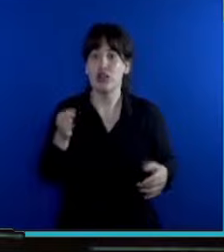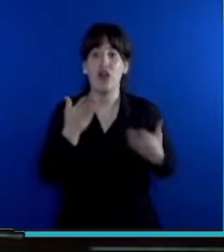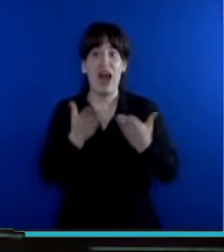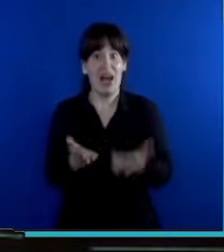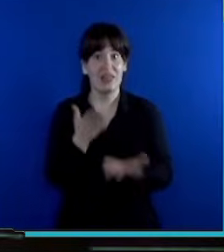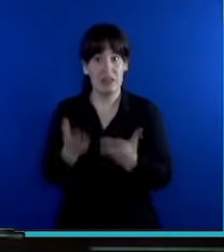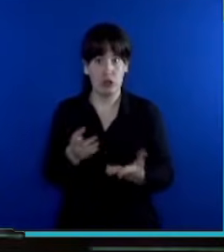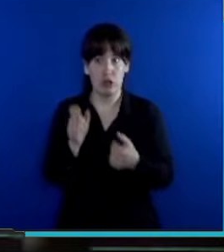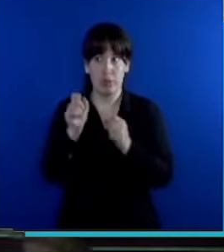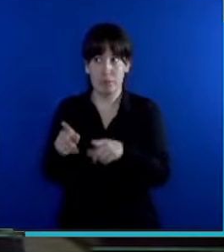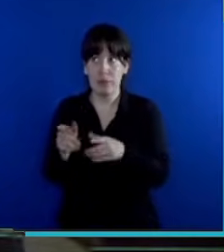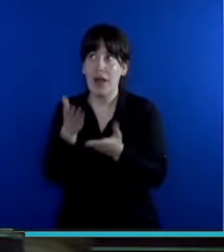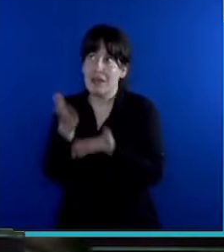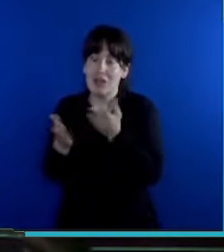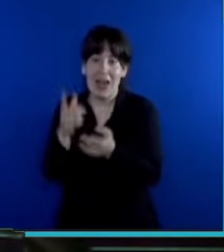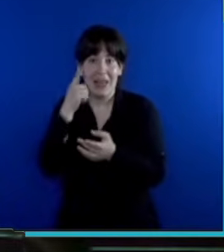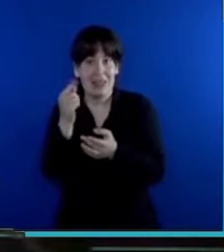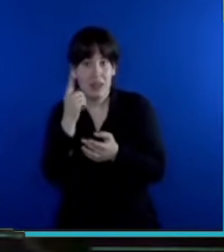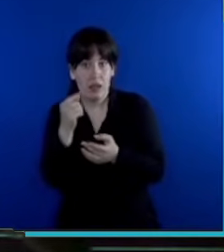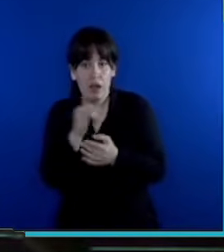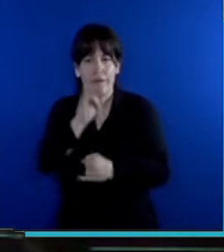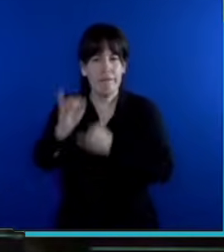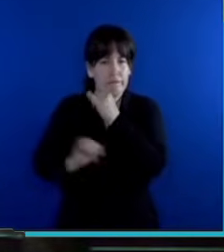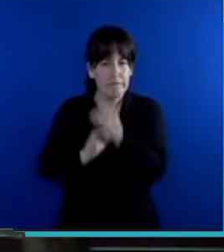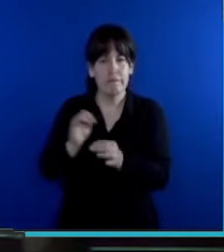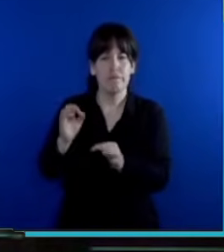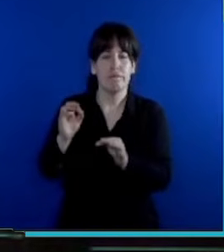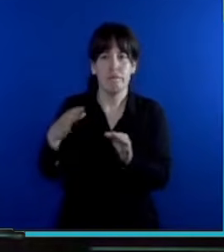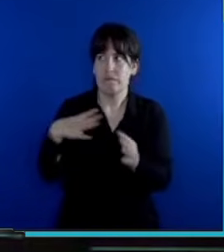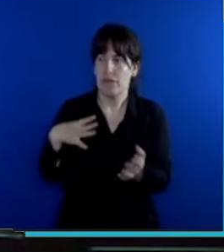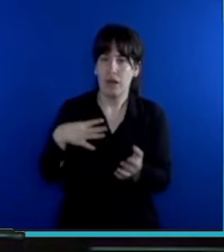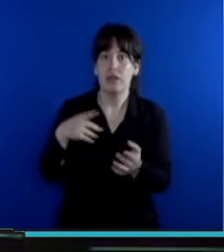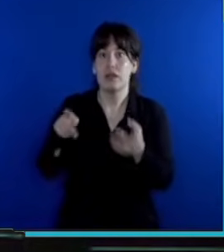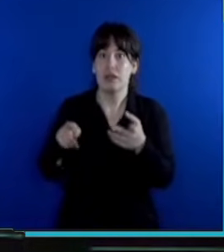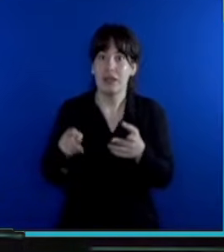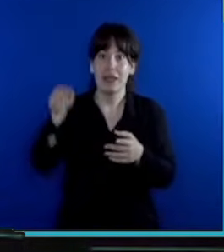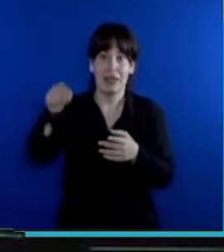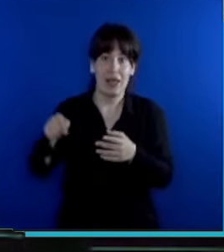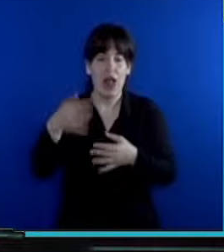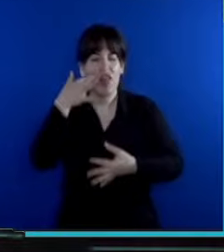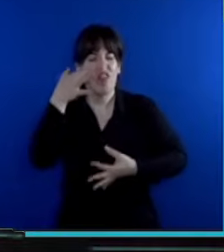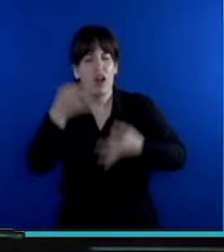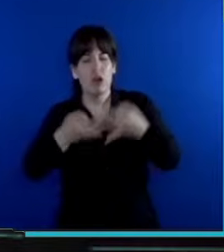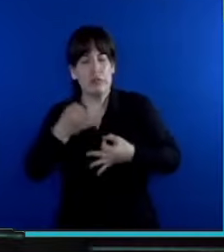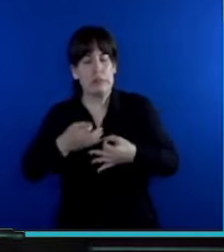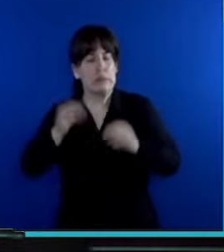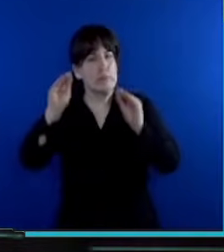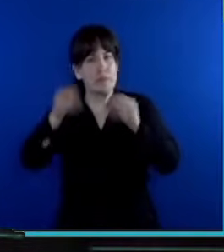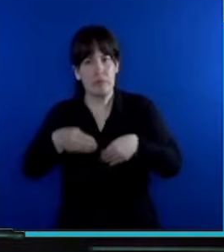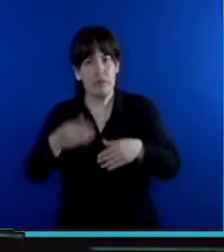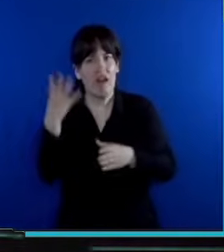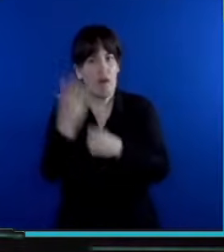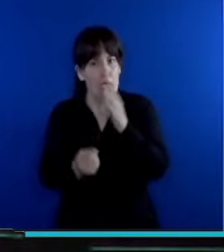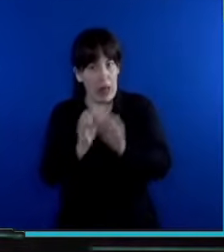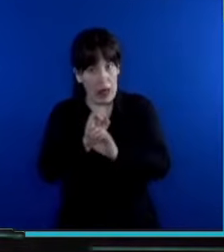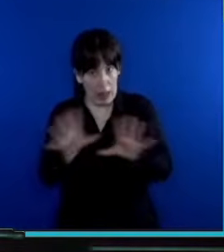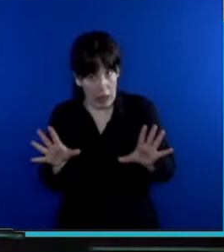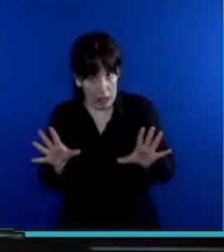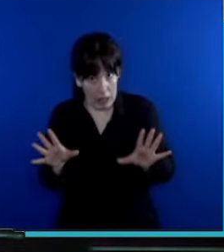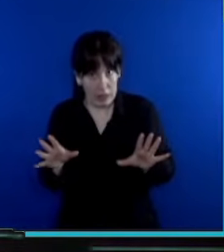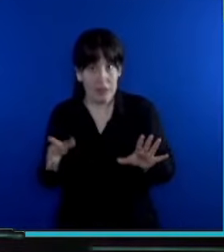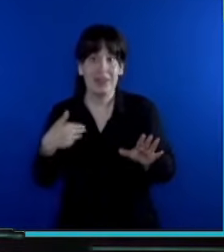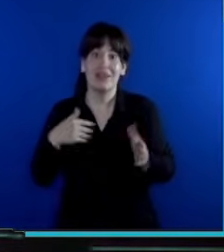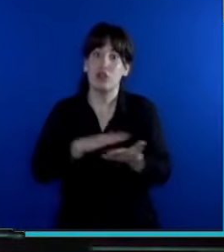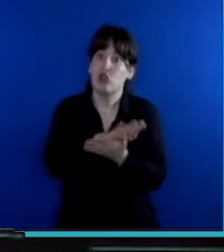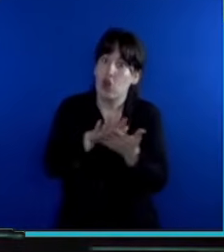tiene Kicillof le ha explicado que si realiza un mal diagnóstico de la realidad, las soluciones